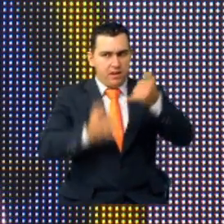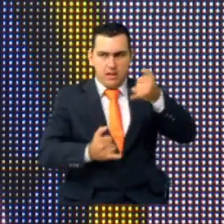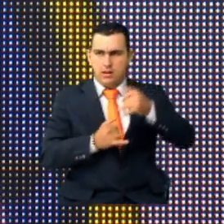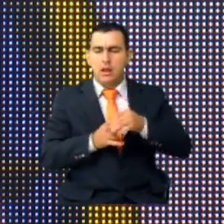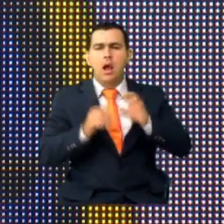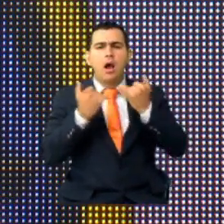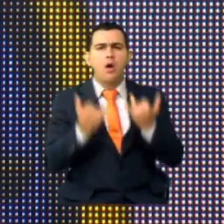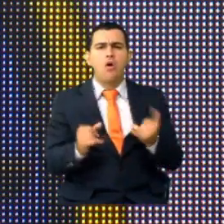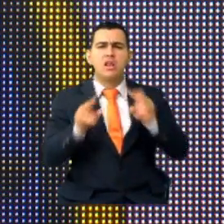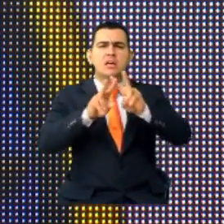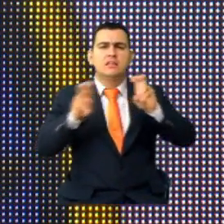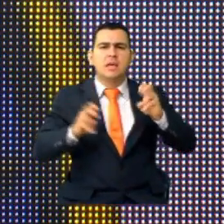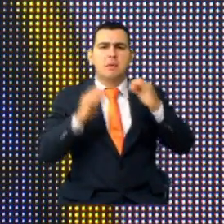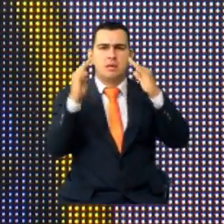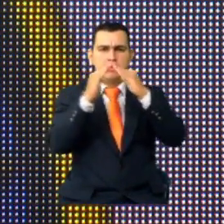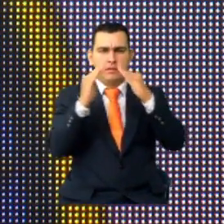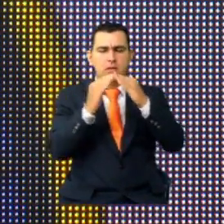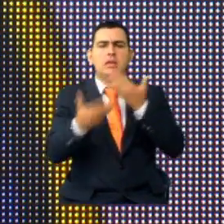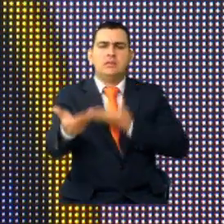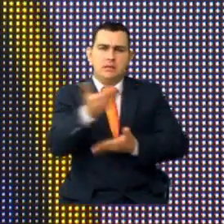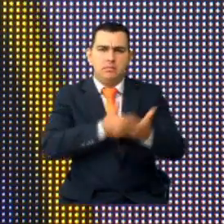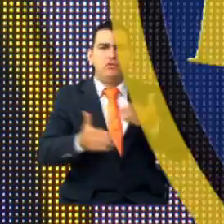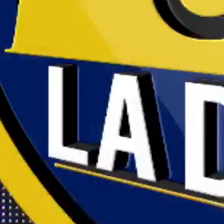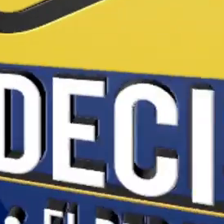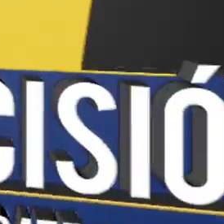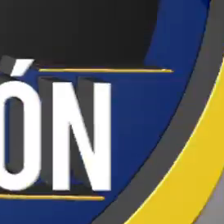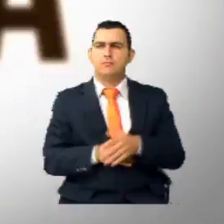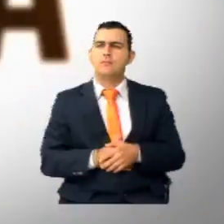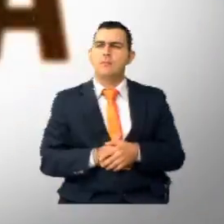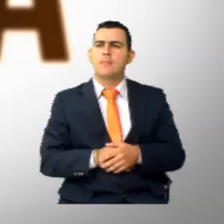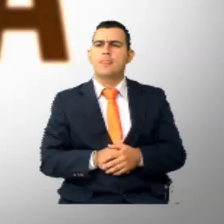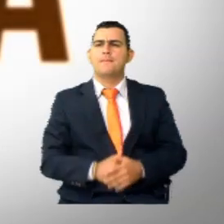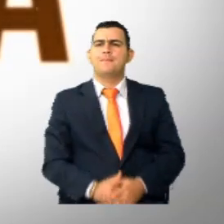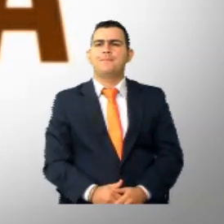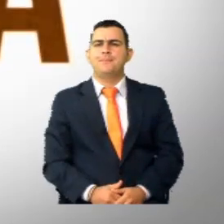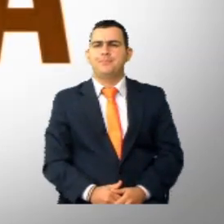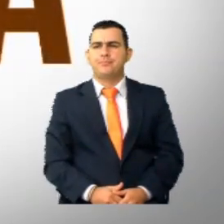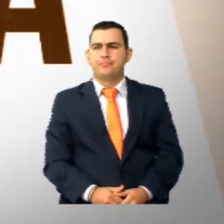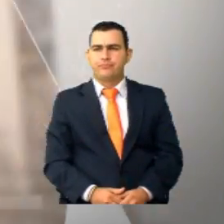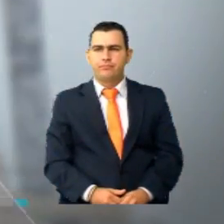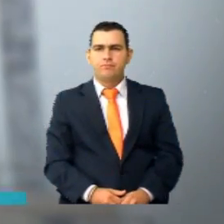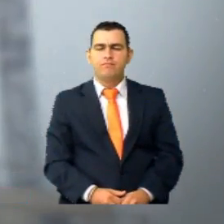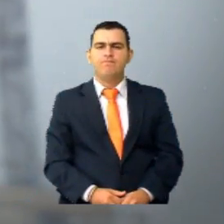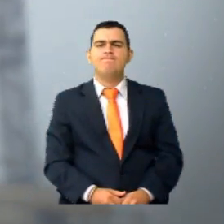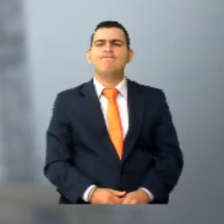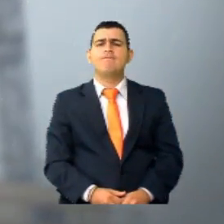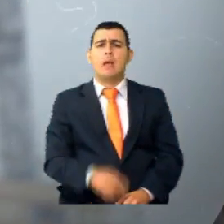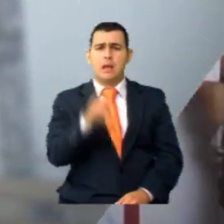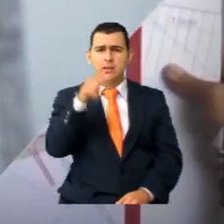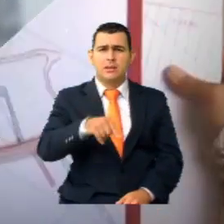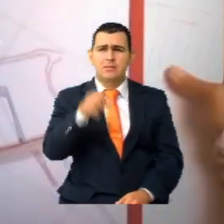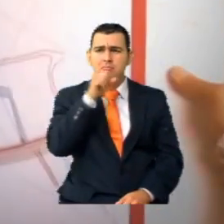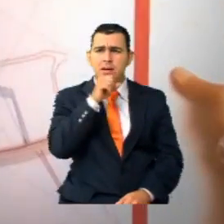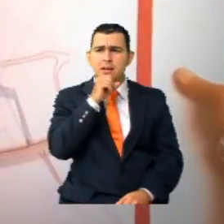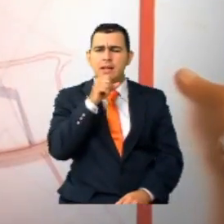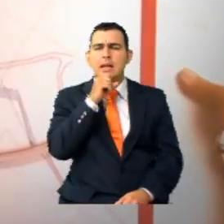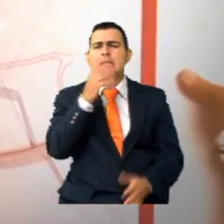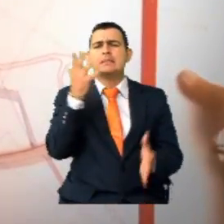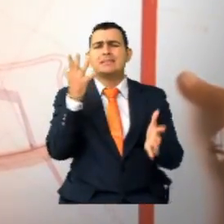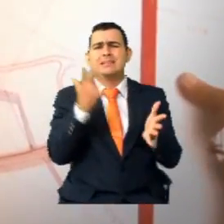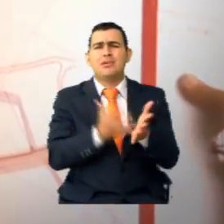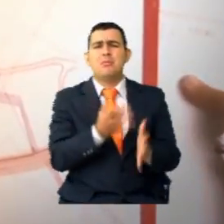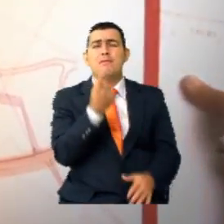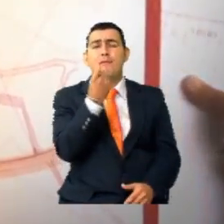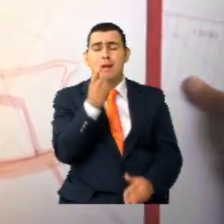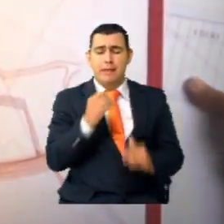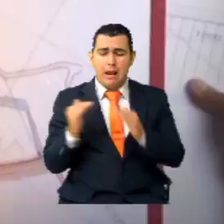de vivienda y servicios públicos. con un déficit de más de 5.000 viviendas y con